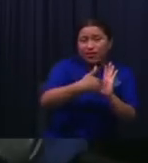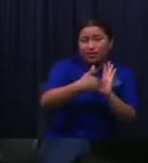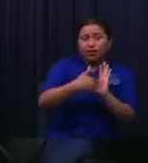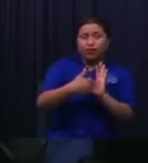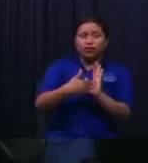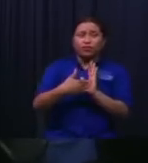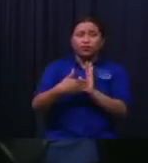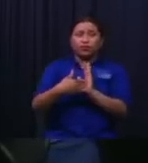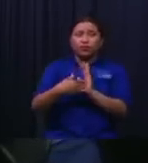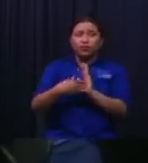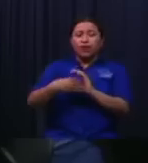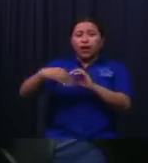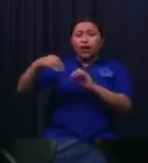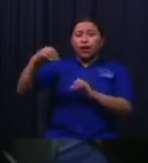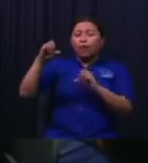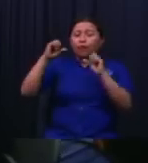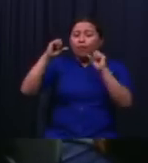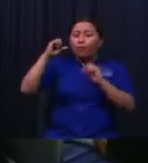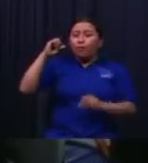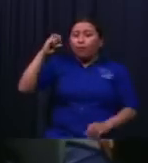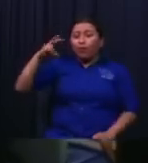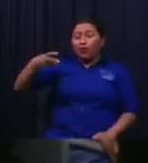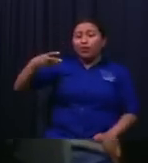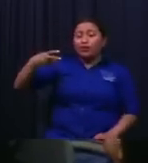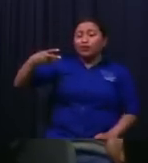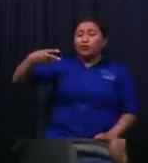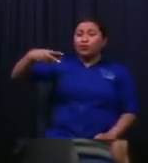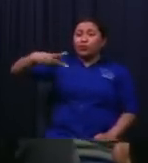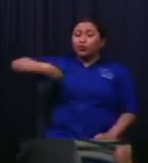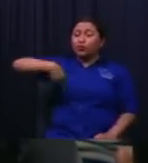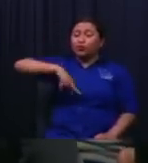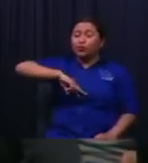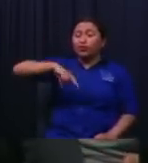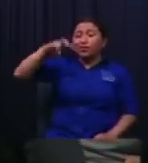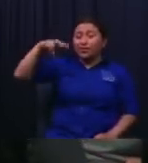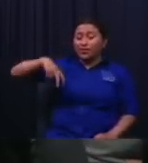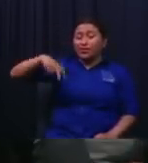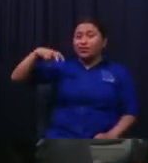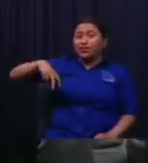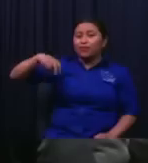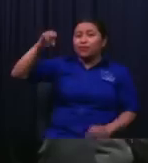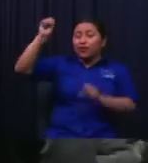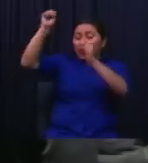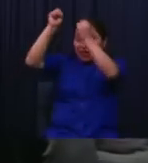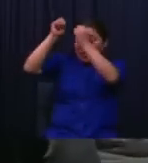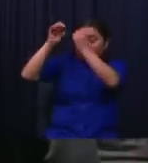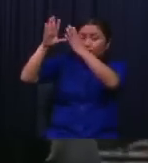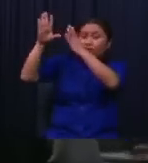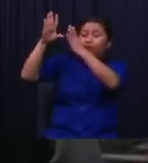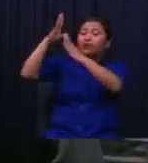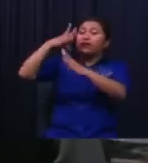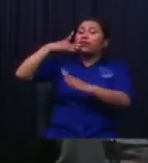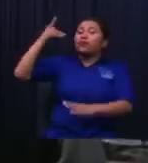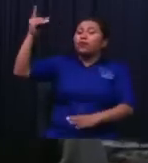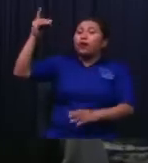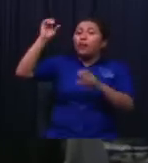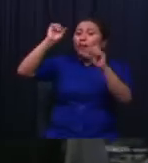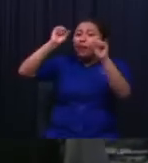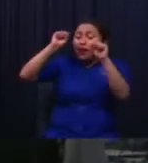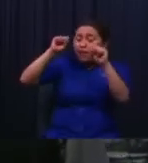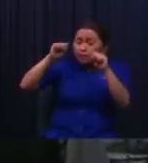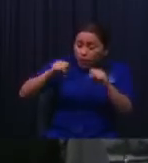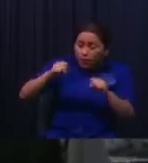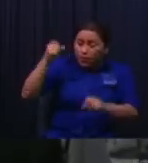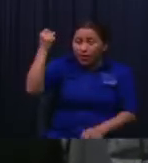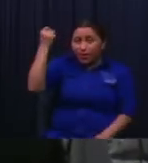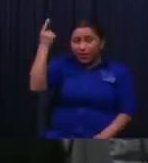Por eso esa sabiduría bendita de parte de Dios la tenemos que adoptar nosotros, hermano, para poder discernir y